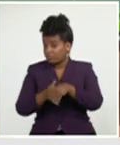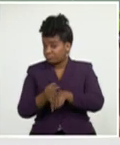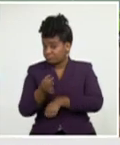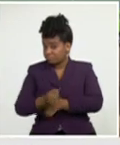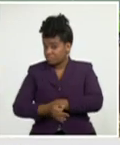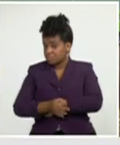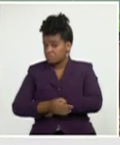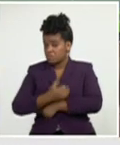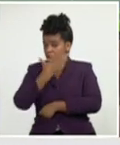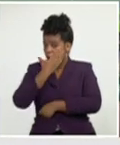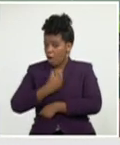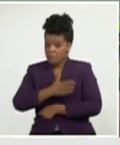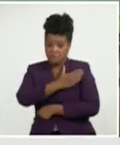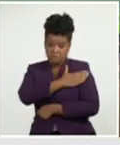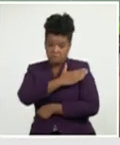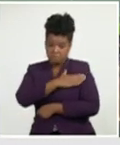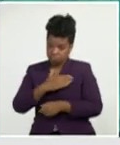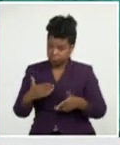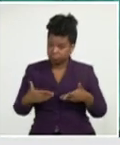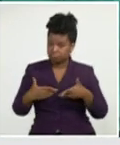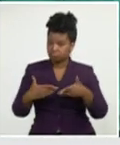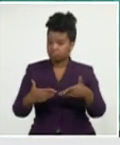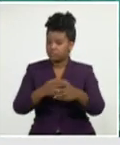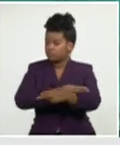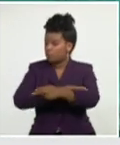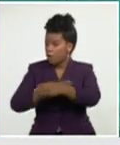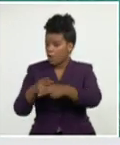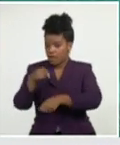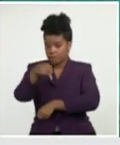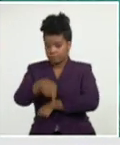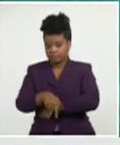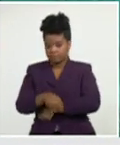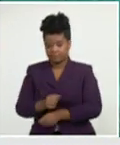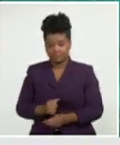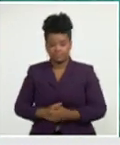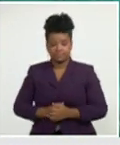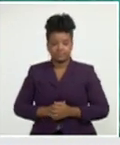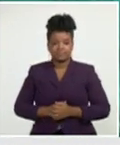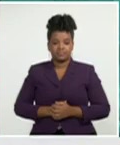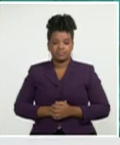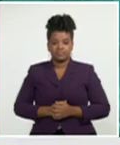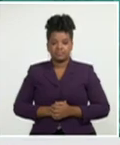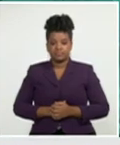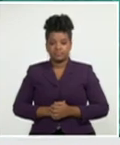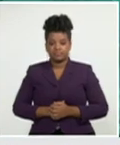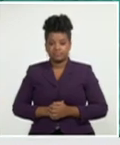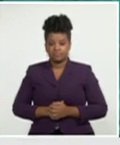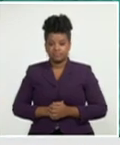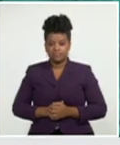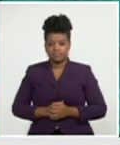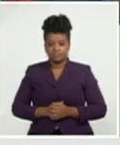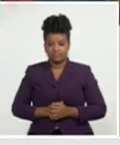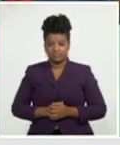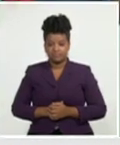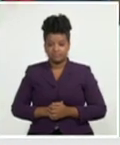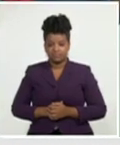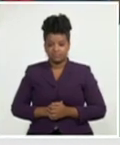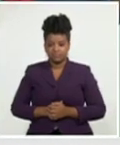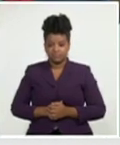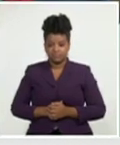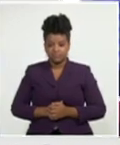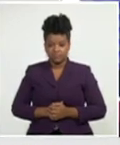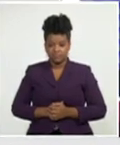dispuestos a escribir la historia del presente. Susel Domínguez, Sistema Informativo de la Televisión Cubana.